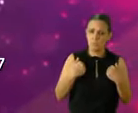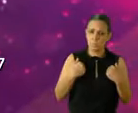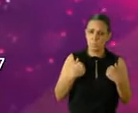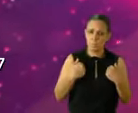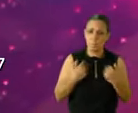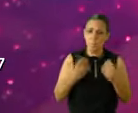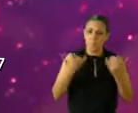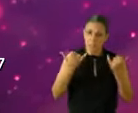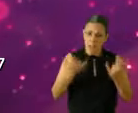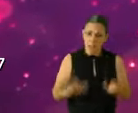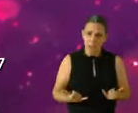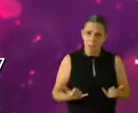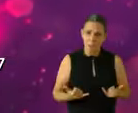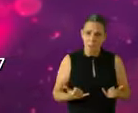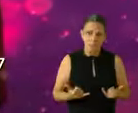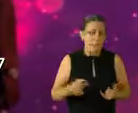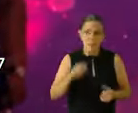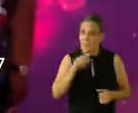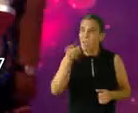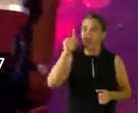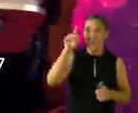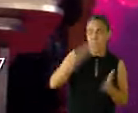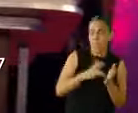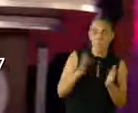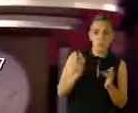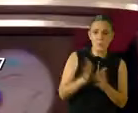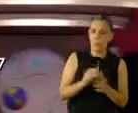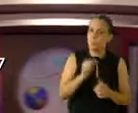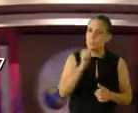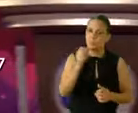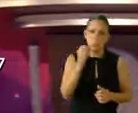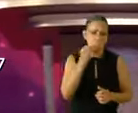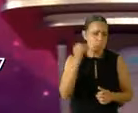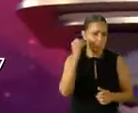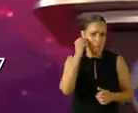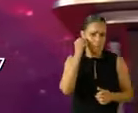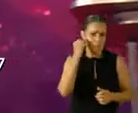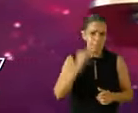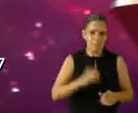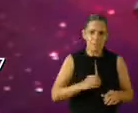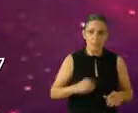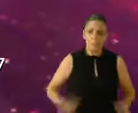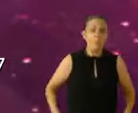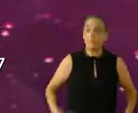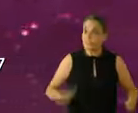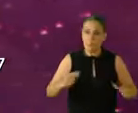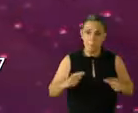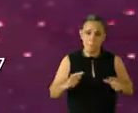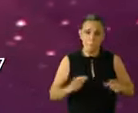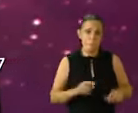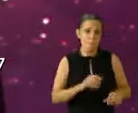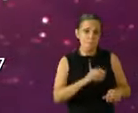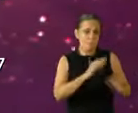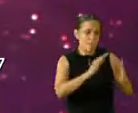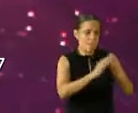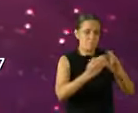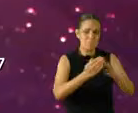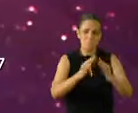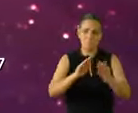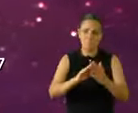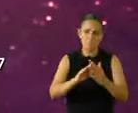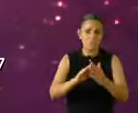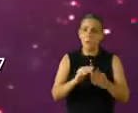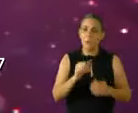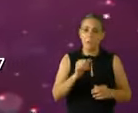de manos de hombre. Él habita en nosotros. Cuando llegamos al aposento alto y comenzamos a adorar, allí Pablo, el pastor Pablo, tuvo